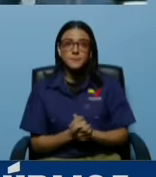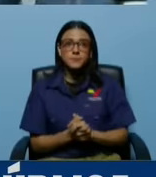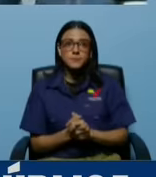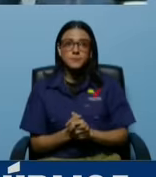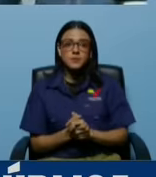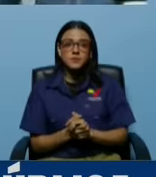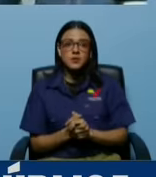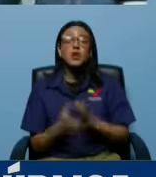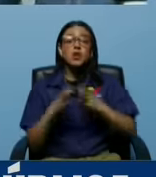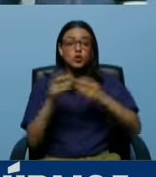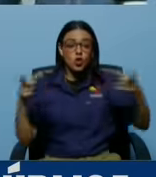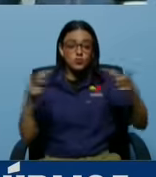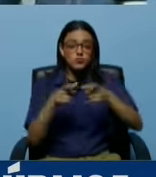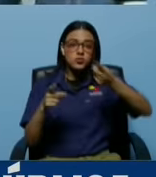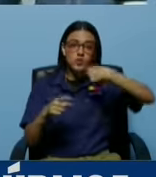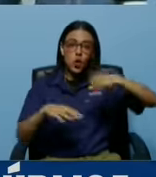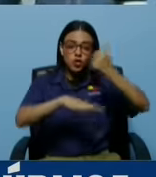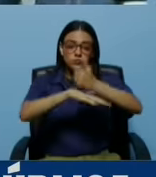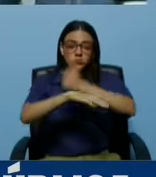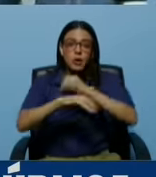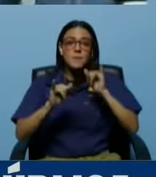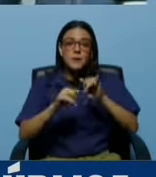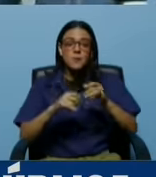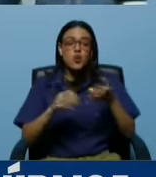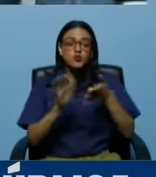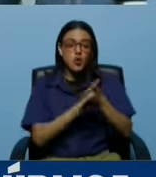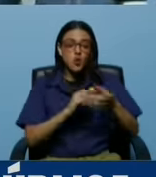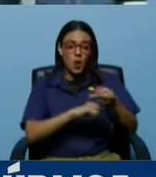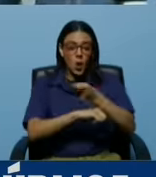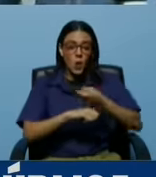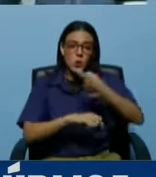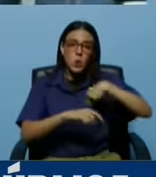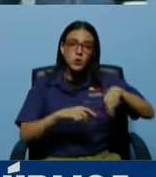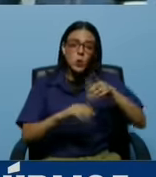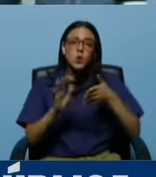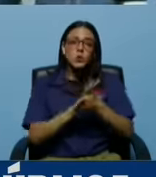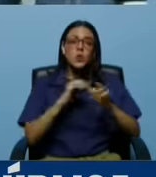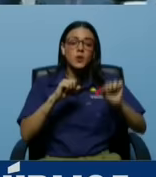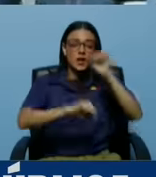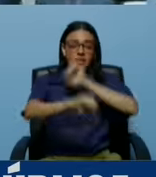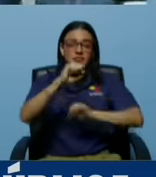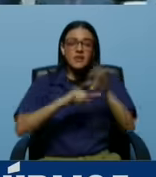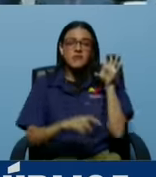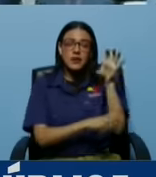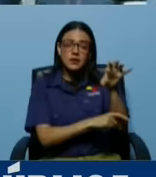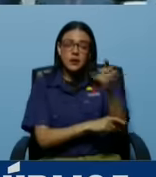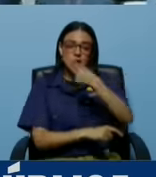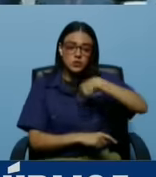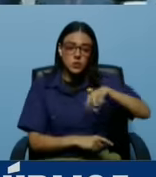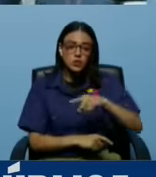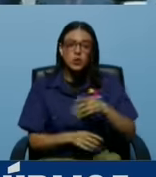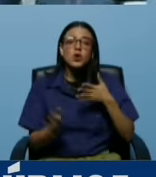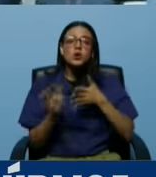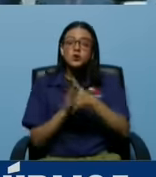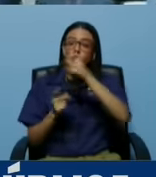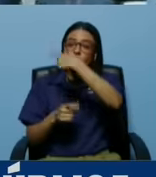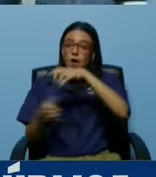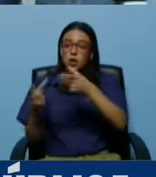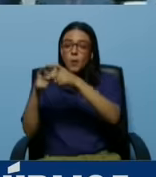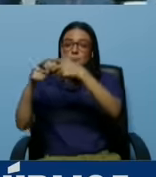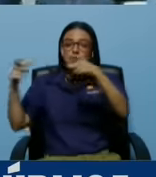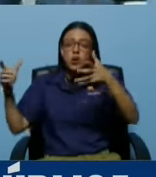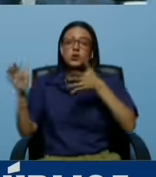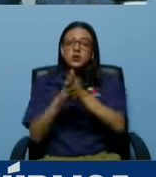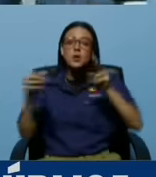ante el Consejo de Estado y el Consejo de Defensa de la Nación. Esa oleada de violencia que